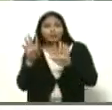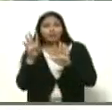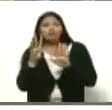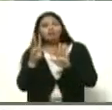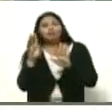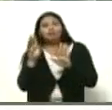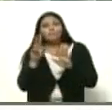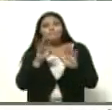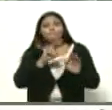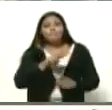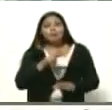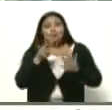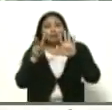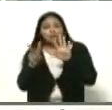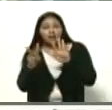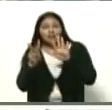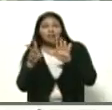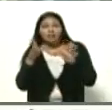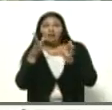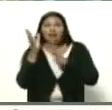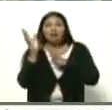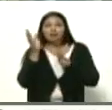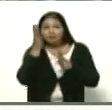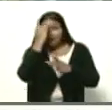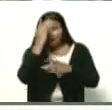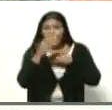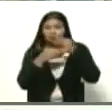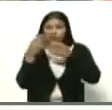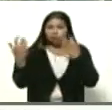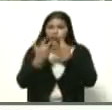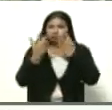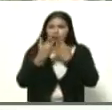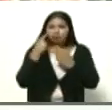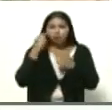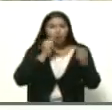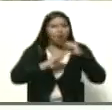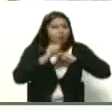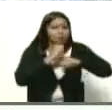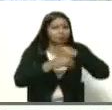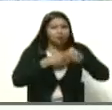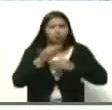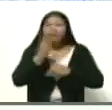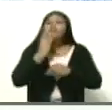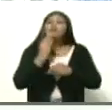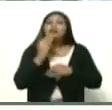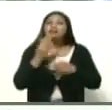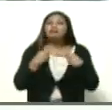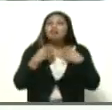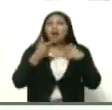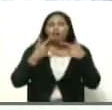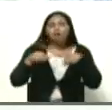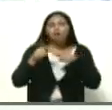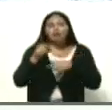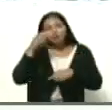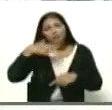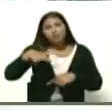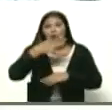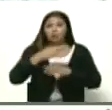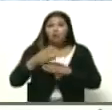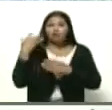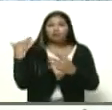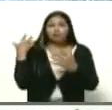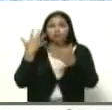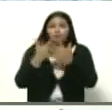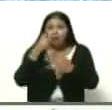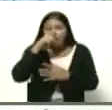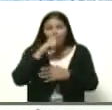Todo ese movimiento telúrico que se abrió es anticipatorio de experiencias que vivirían otros pueblos a lo largo de